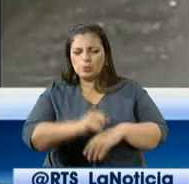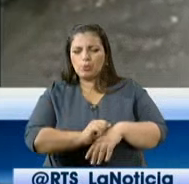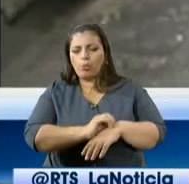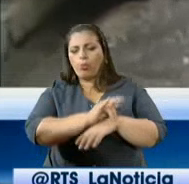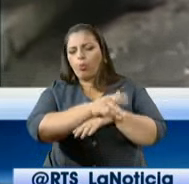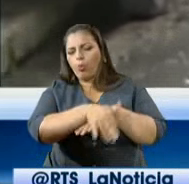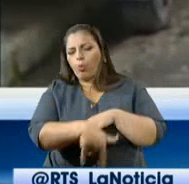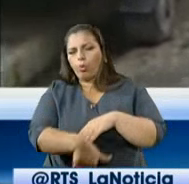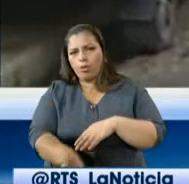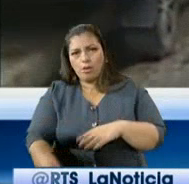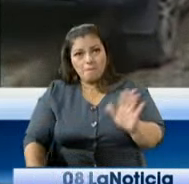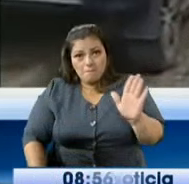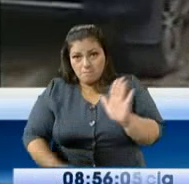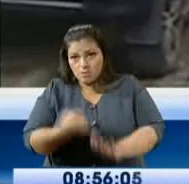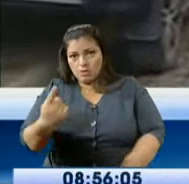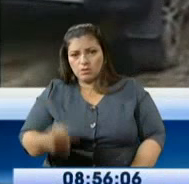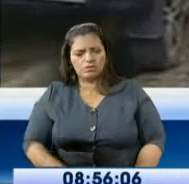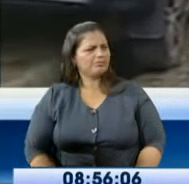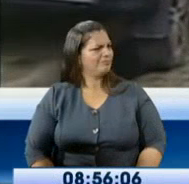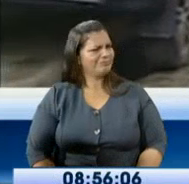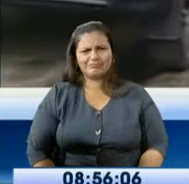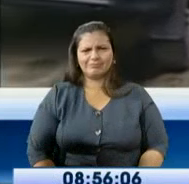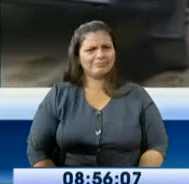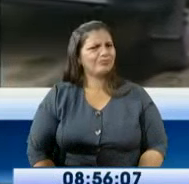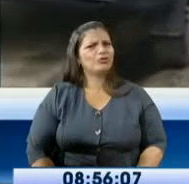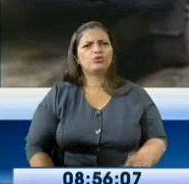los trabajadores de Interagua están trabajando,